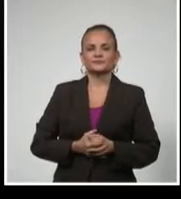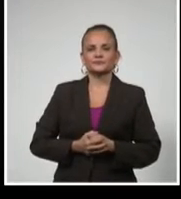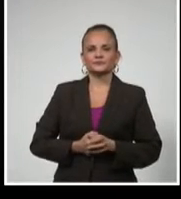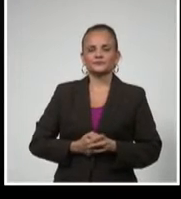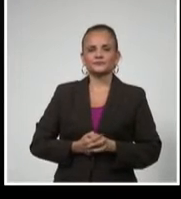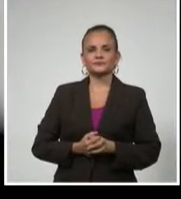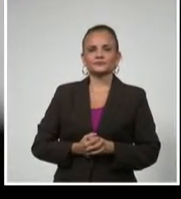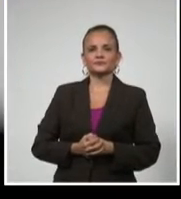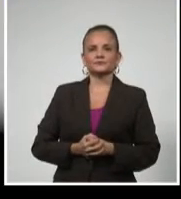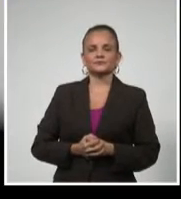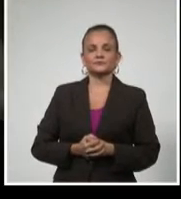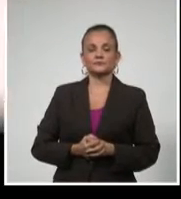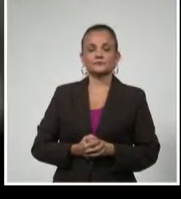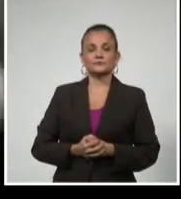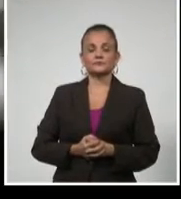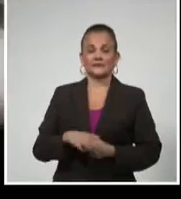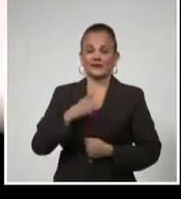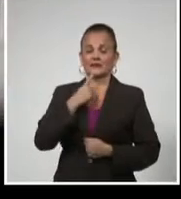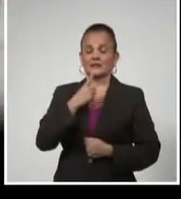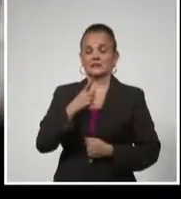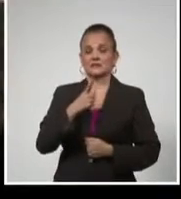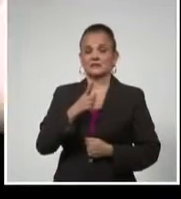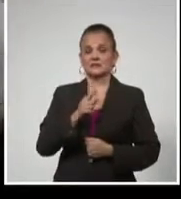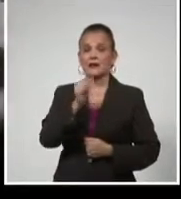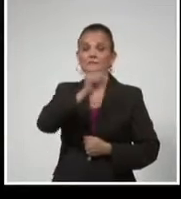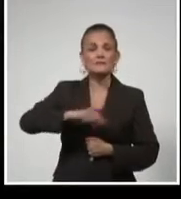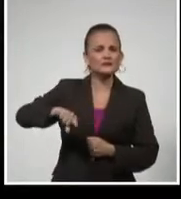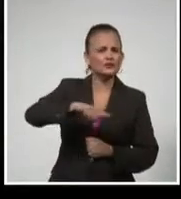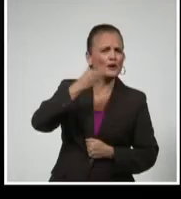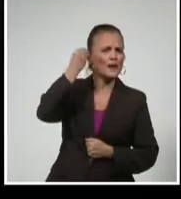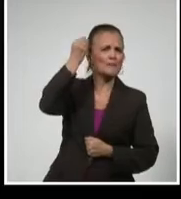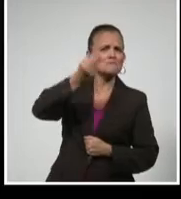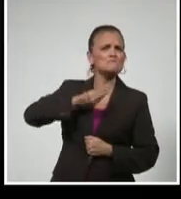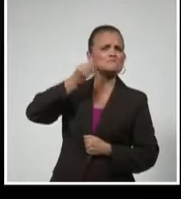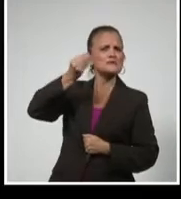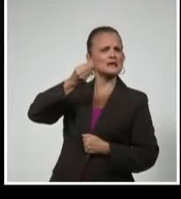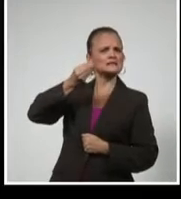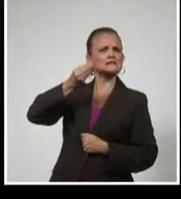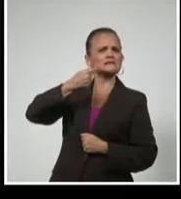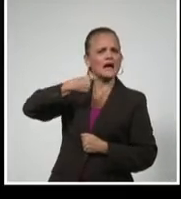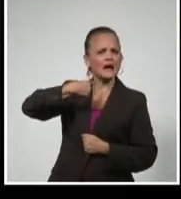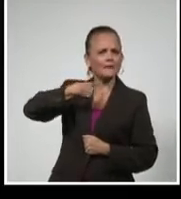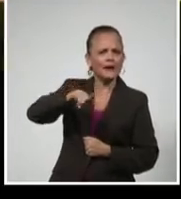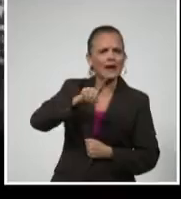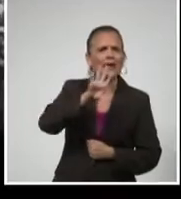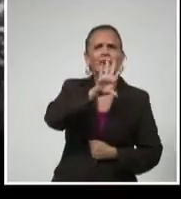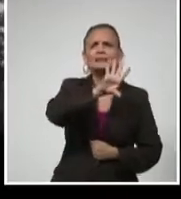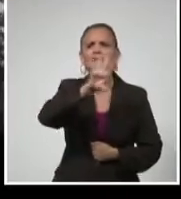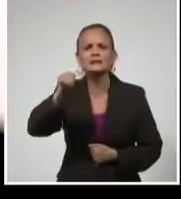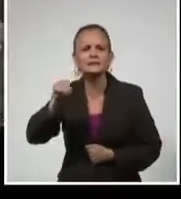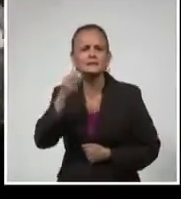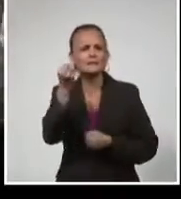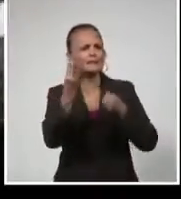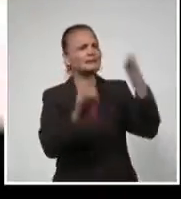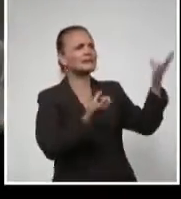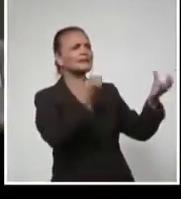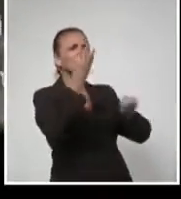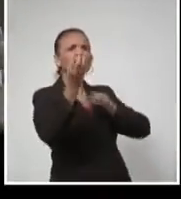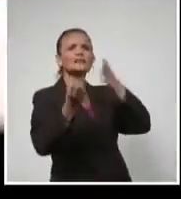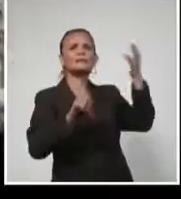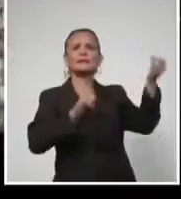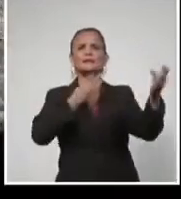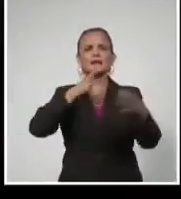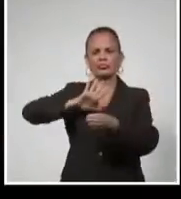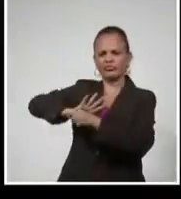Los que creyeron que sembrando mentiras y calumnias por doquier iban a desacreditar a nuestro